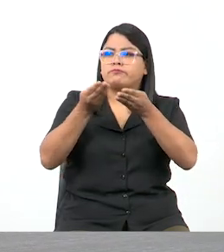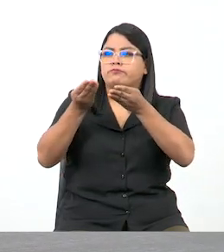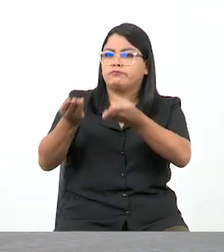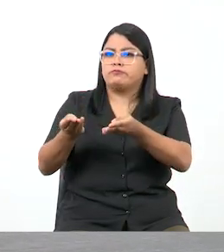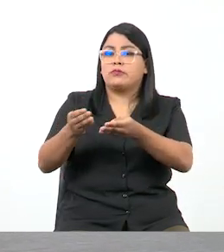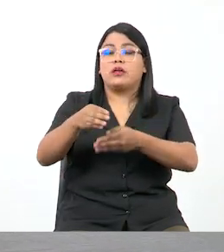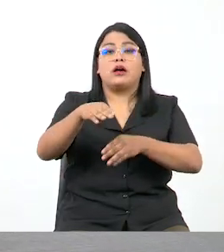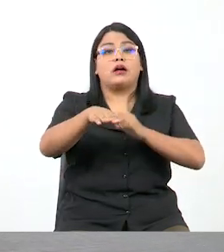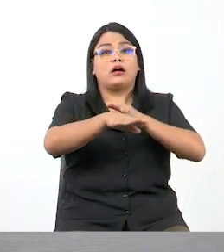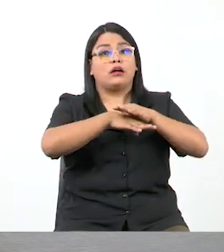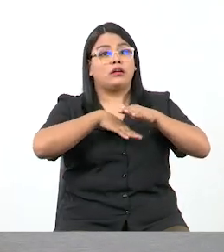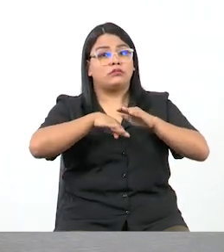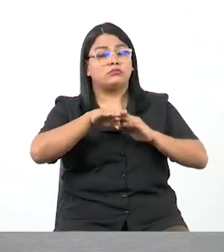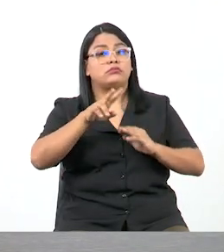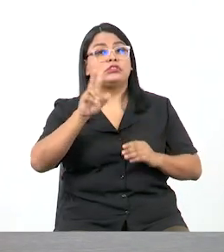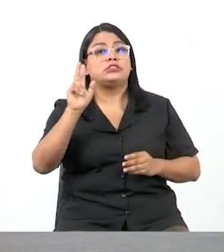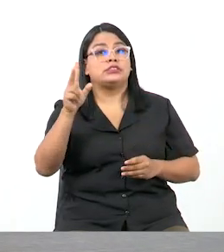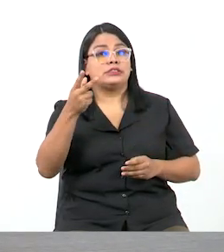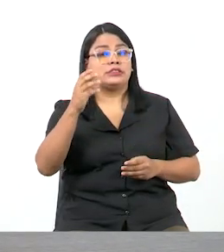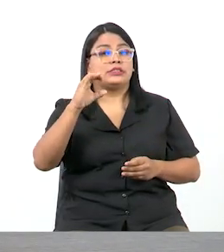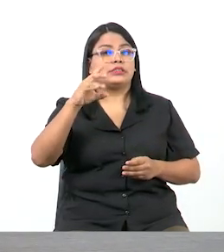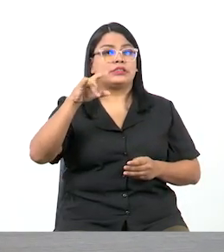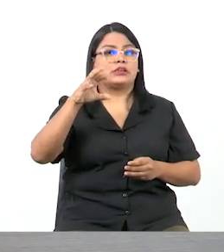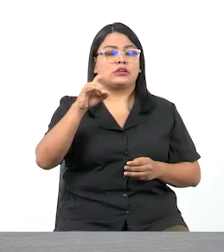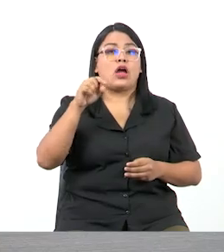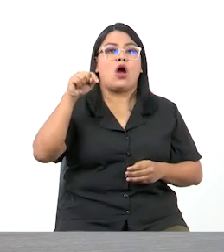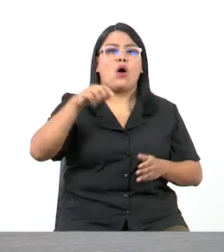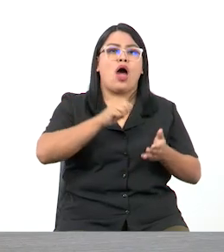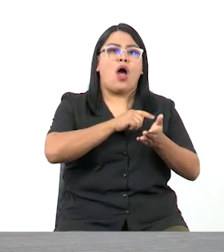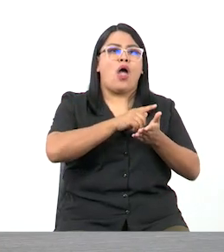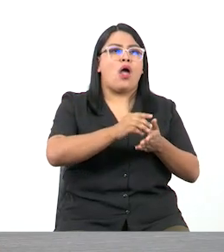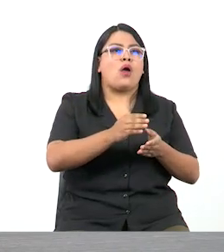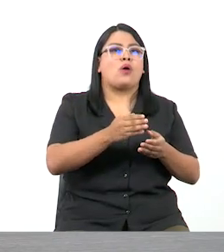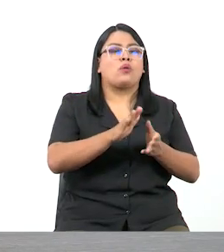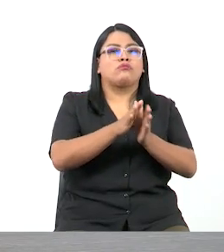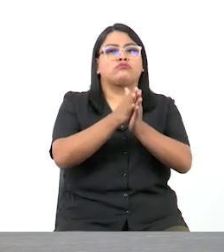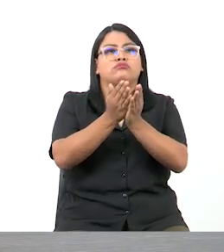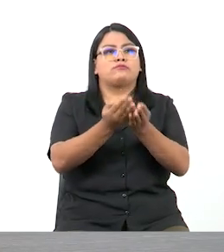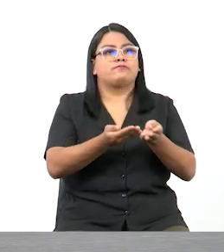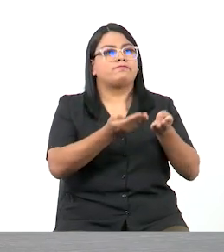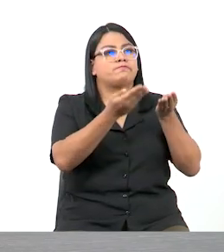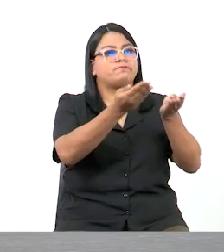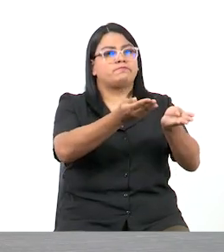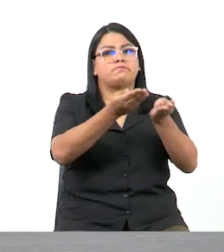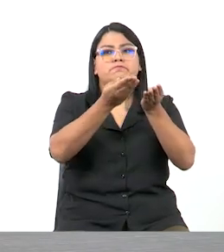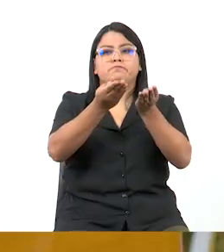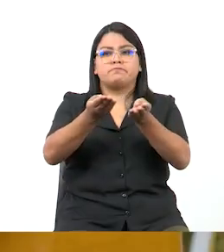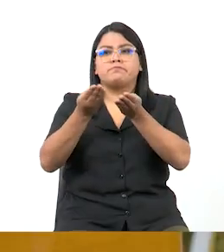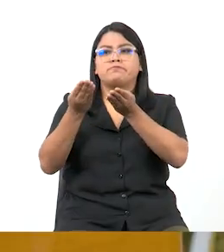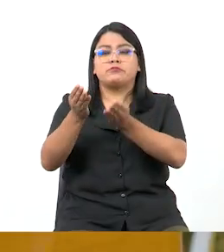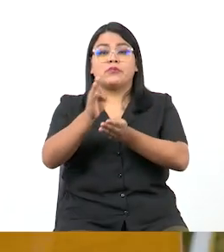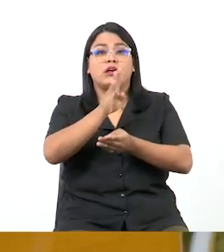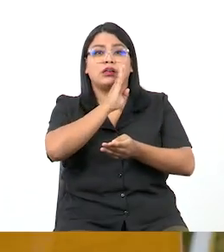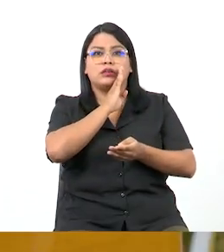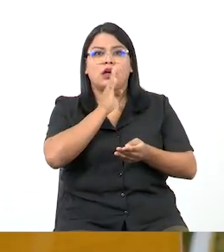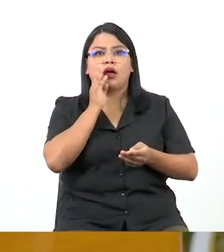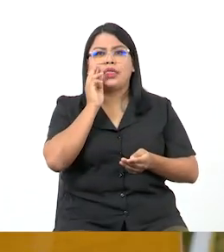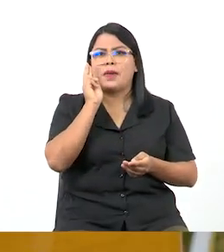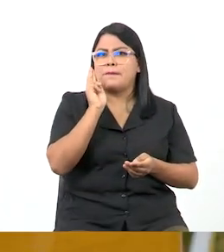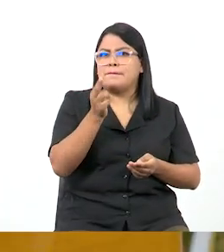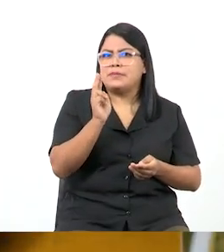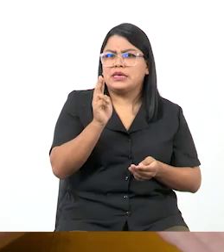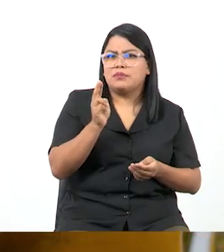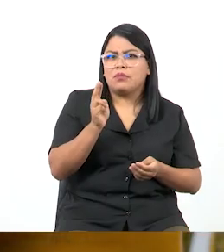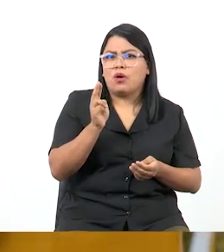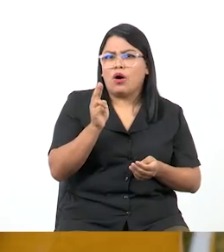básica, para tercer ciclo y ahora se entregarán en las escuelas los libros para educación media. ¿Es la misma estructura